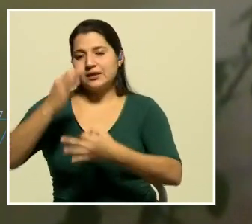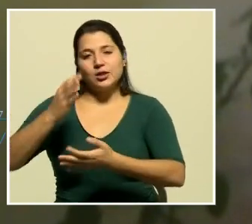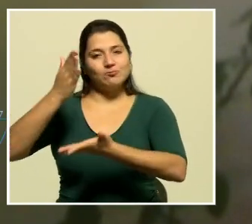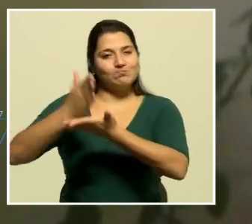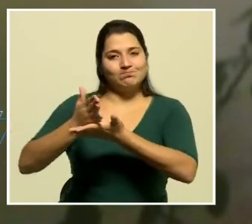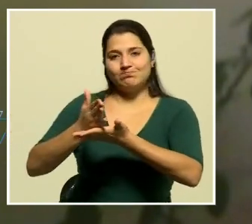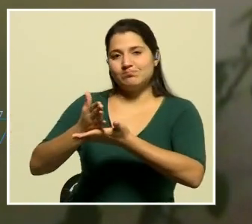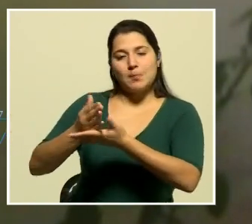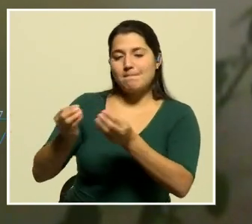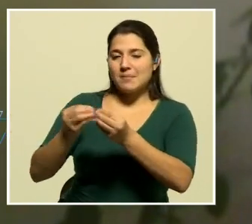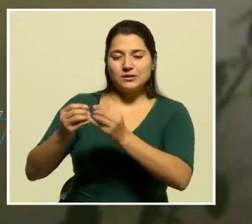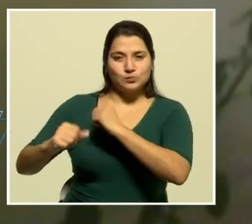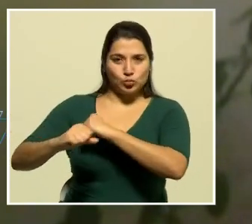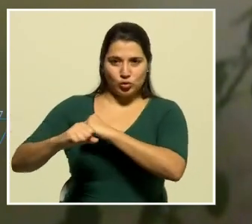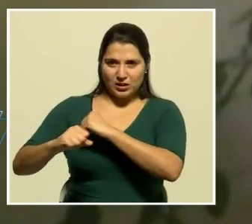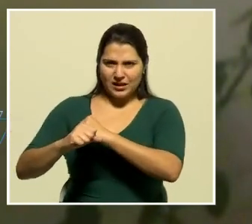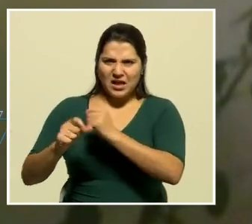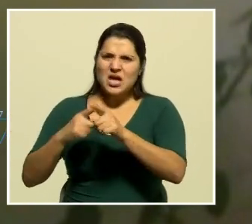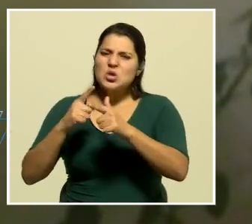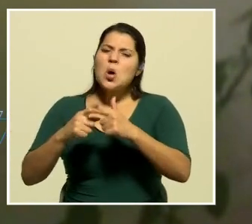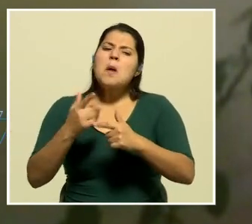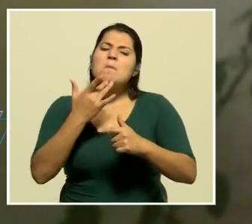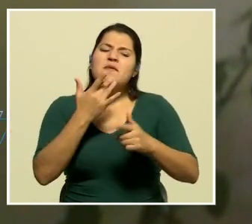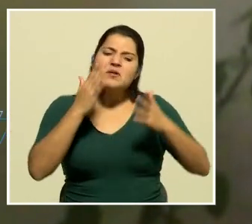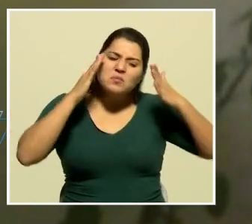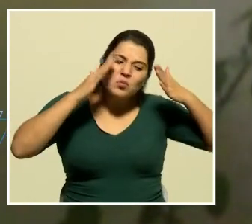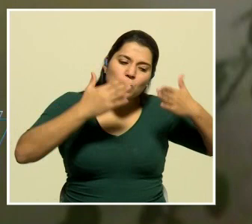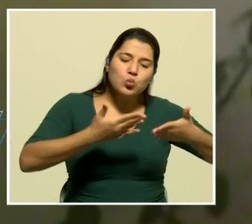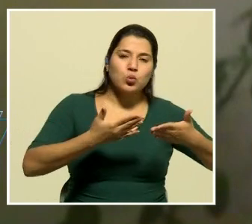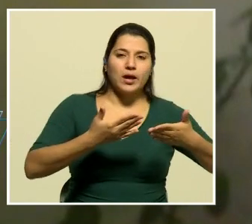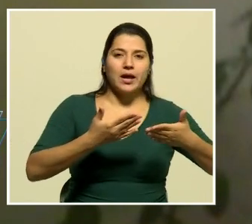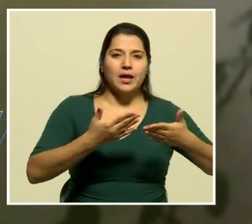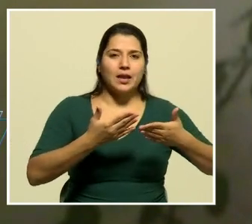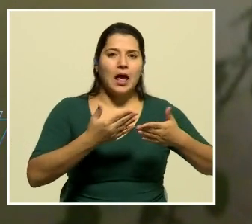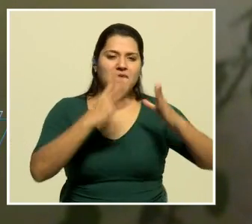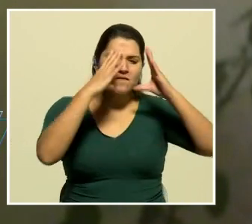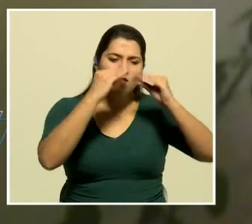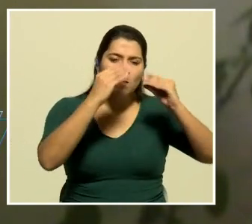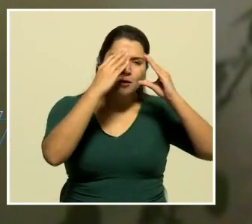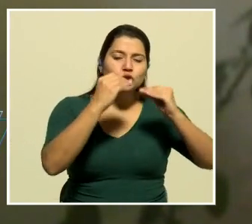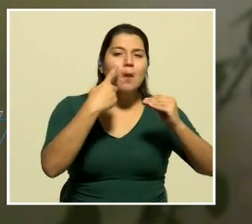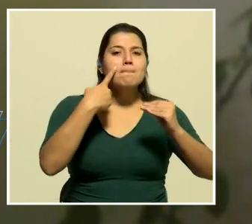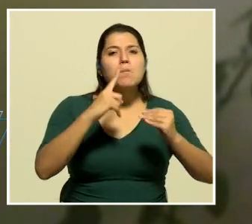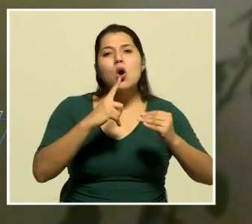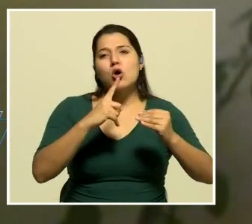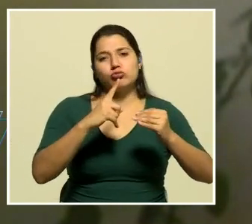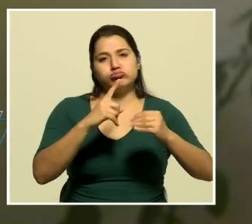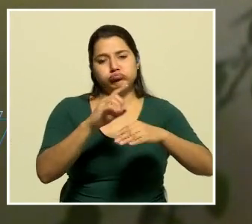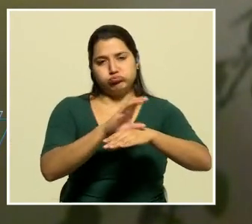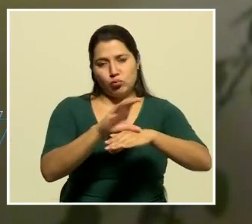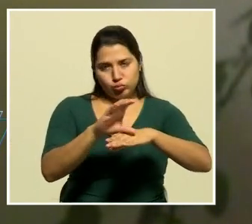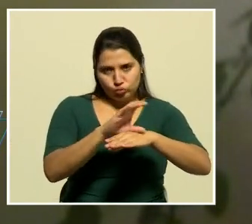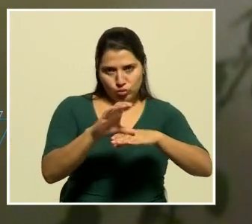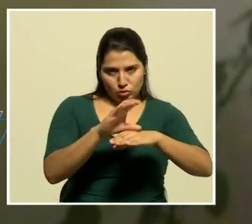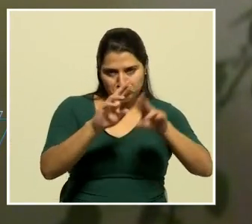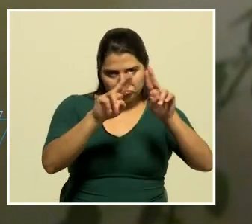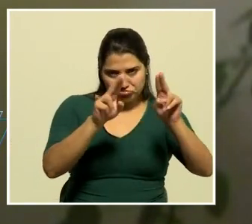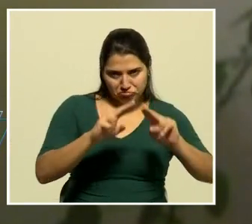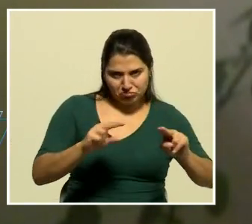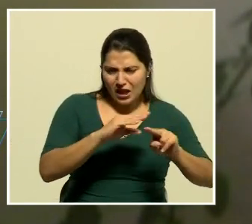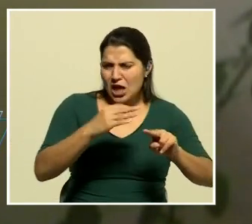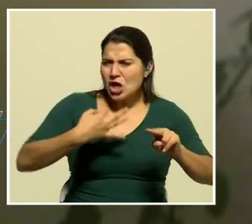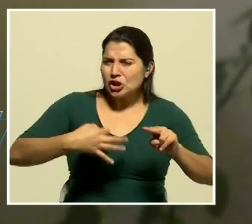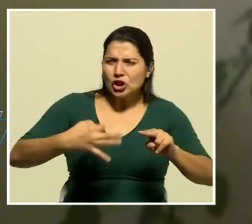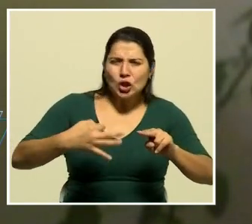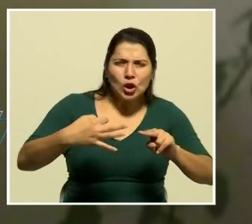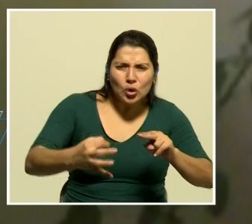nuestros recursos a la parte digital, en la cual estamos trabajando arduamente, y estamos haciendo una cobertura diaria